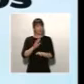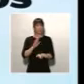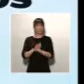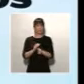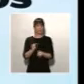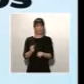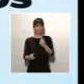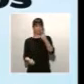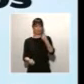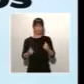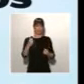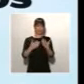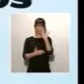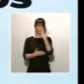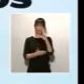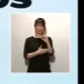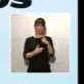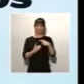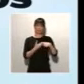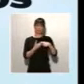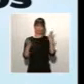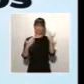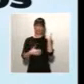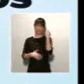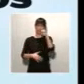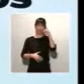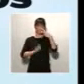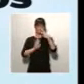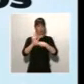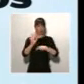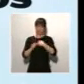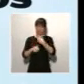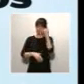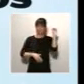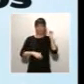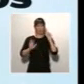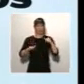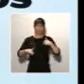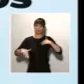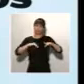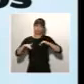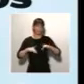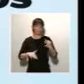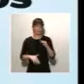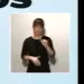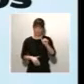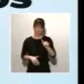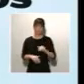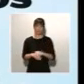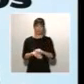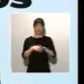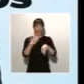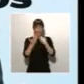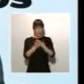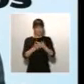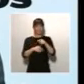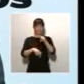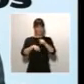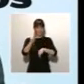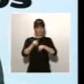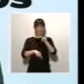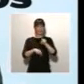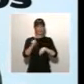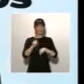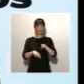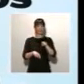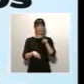que no cumplen las normas y que nos obligan a actuar en consecuencia. Incluso en algunos de los casos, esa resistencia